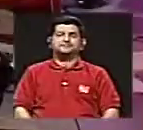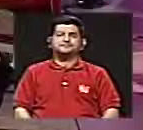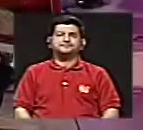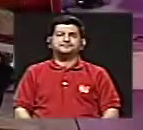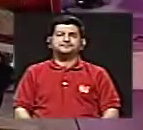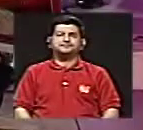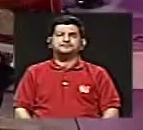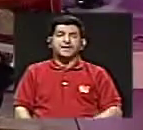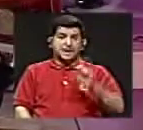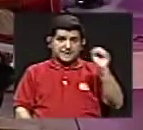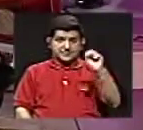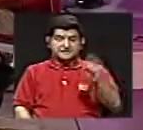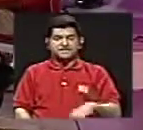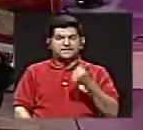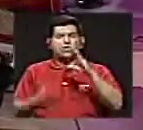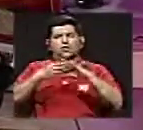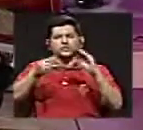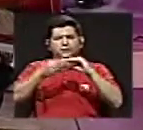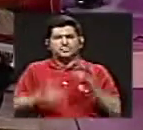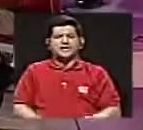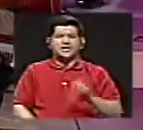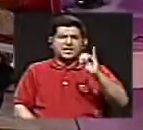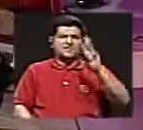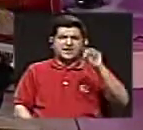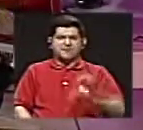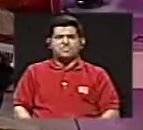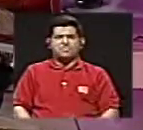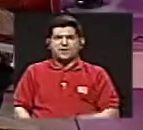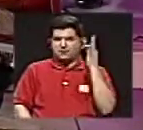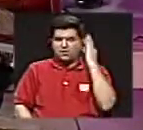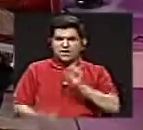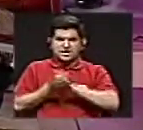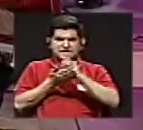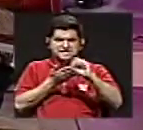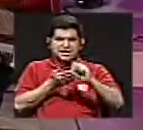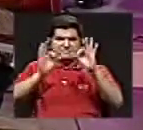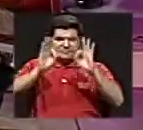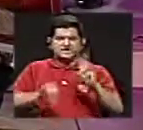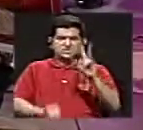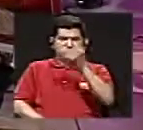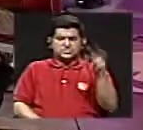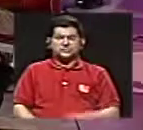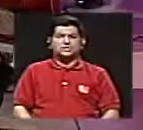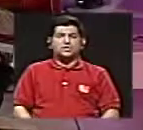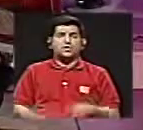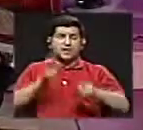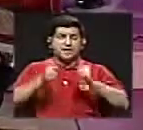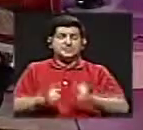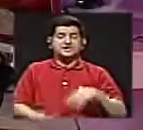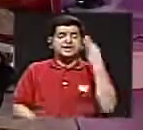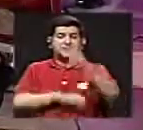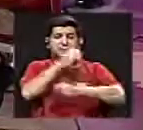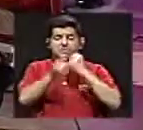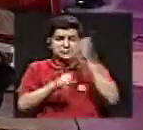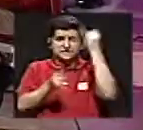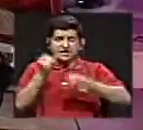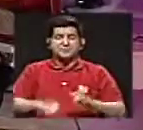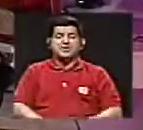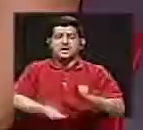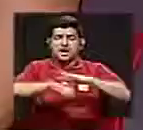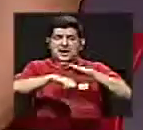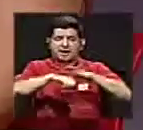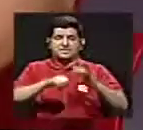Sí. Bueno, hay otro comentario, dice Ivania Monge de San Francisco de Ríos, en septiembre del año próximo acaba la moratoria establecida por ley. Ajá. ¿Qué plantea el